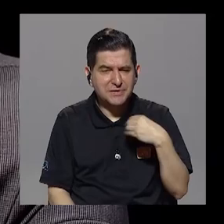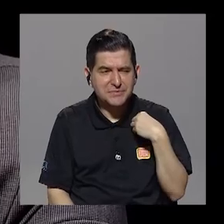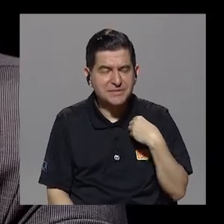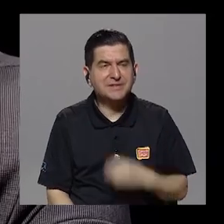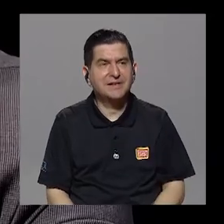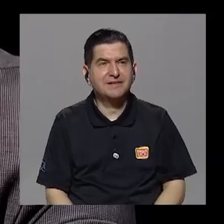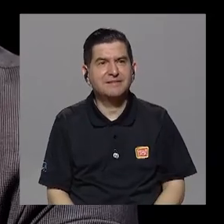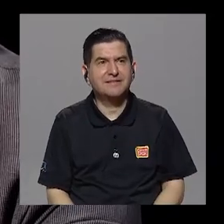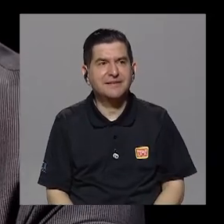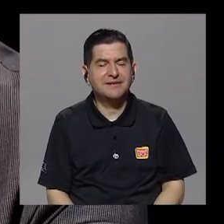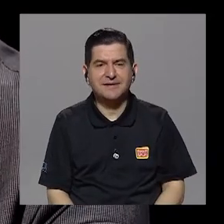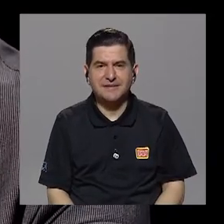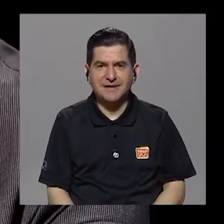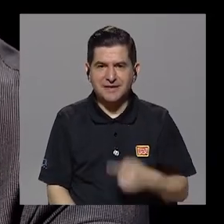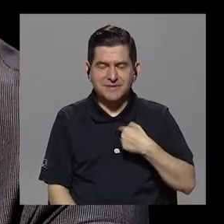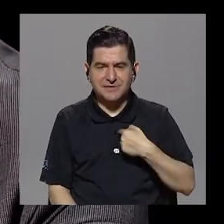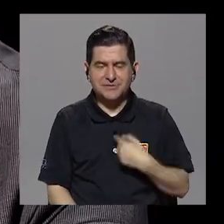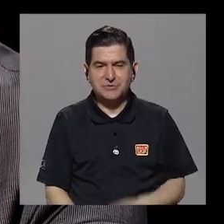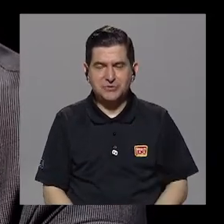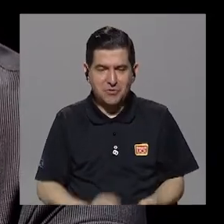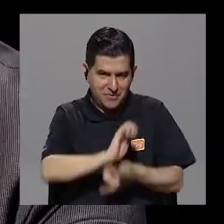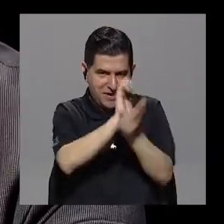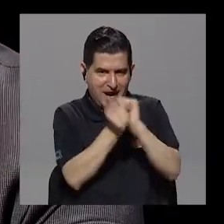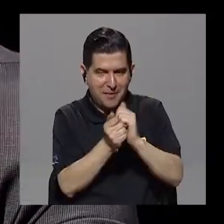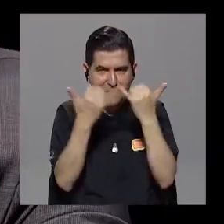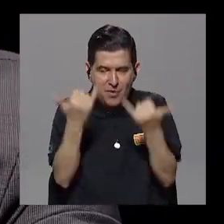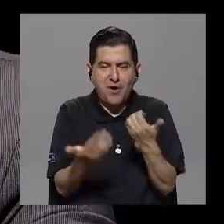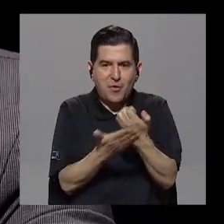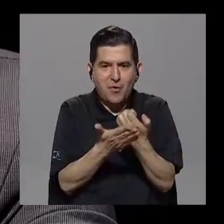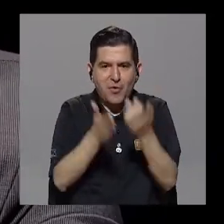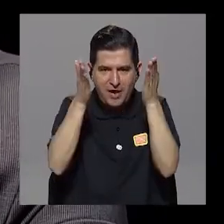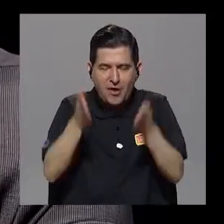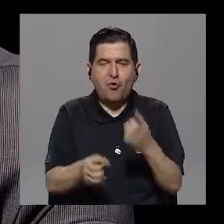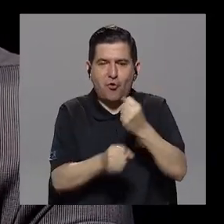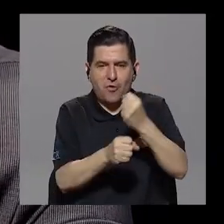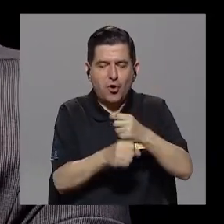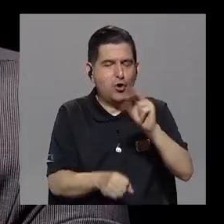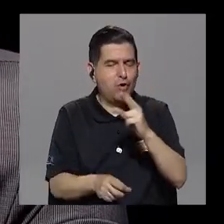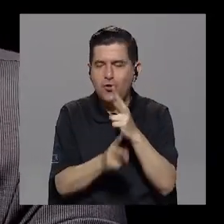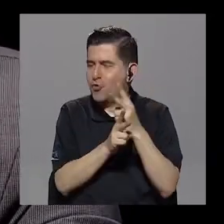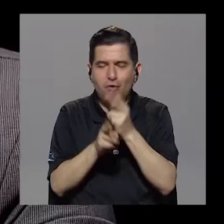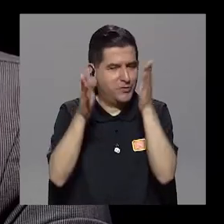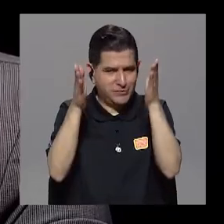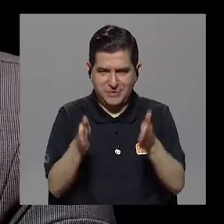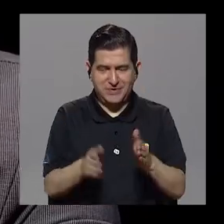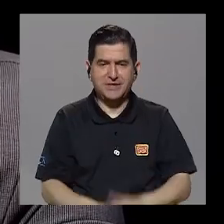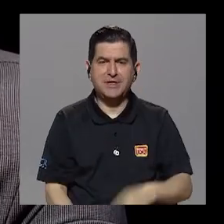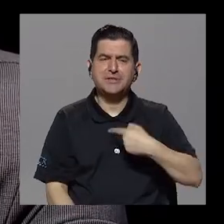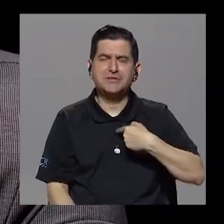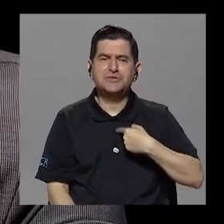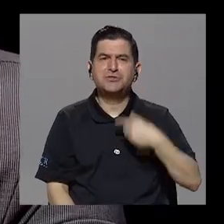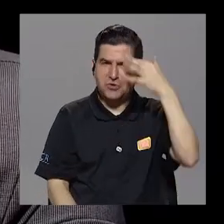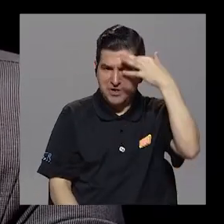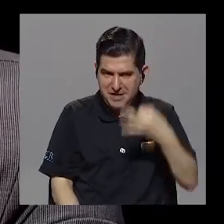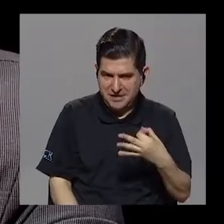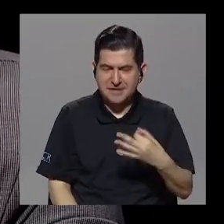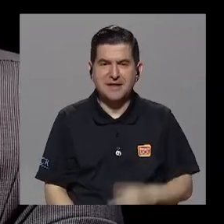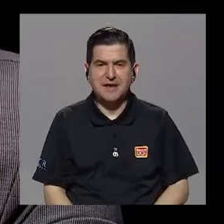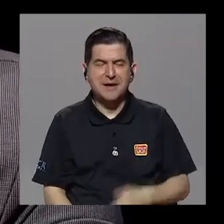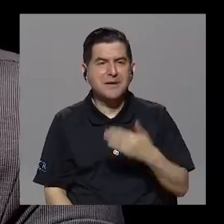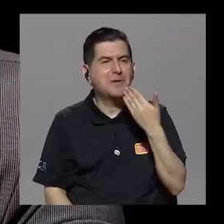más una, poniéndome el sombrero de economista laboral, más uh-huh. que el de superintendente, yo soy de la posición que ha habido un